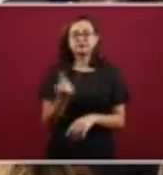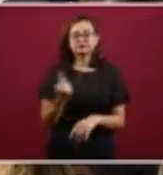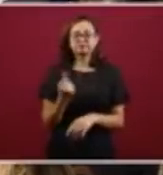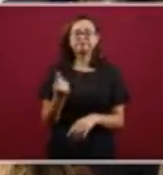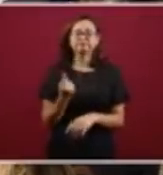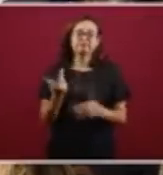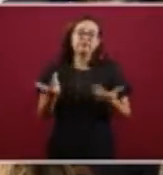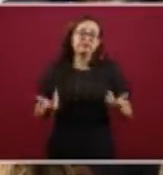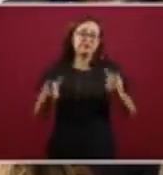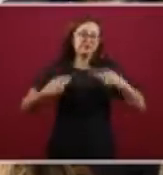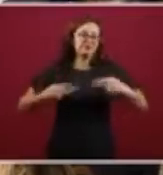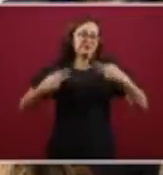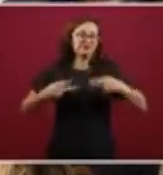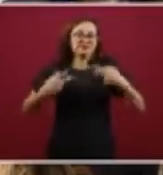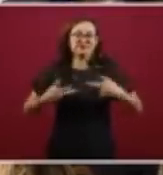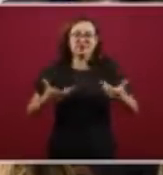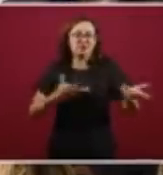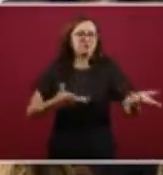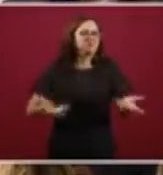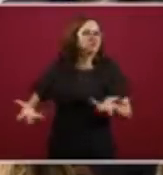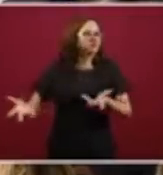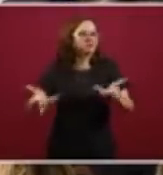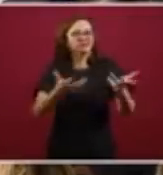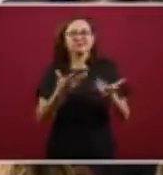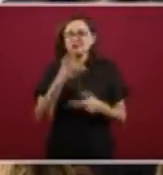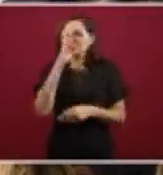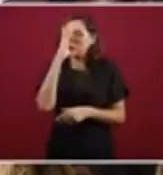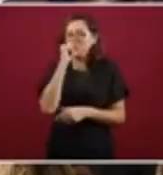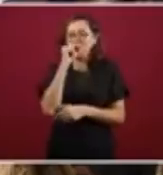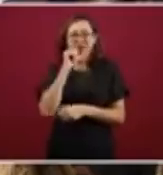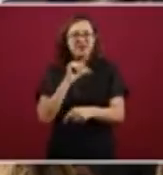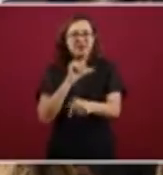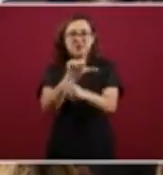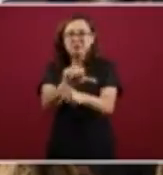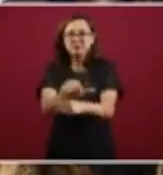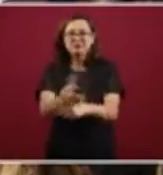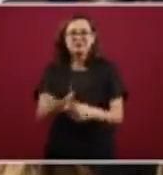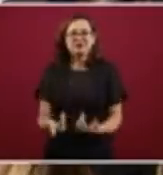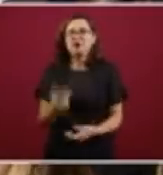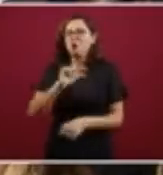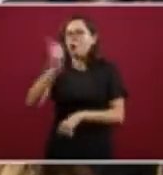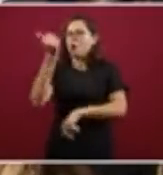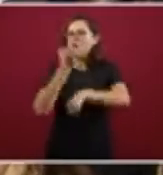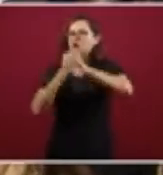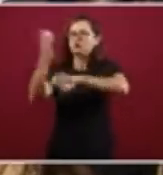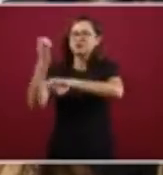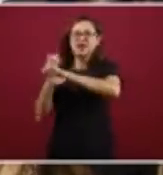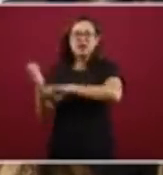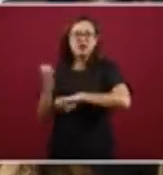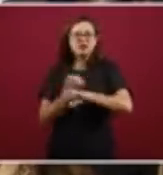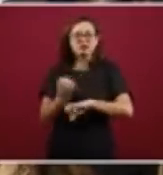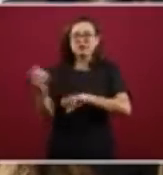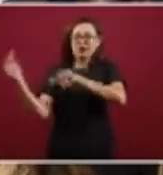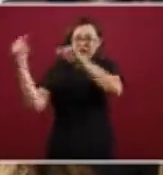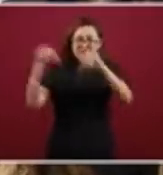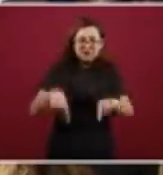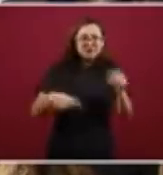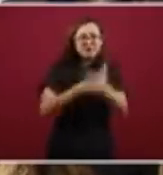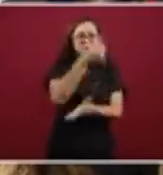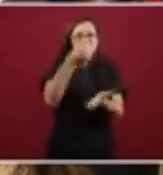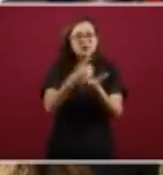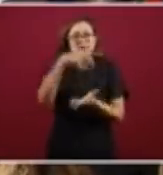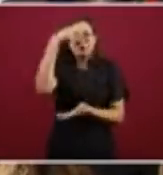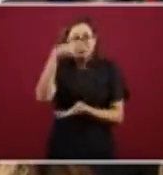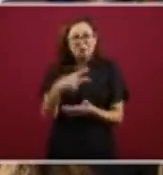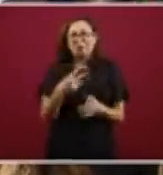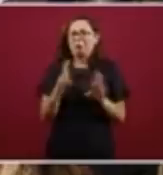precisamente pues la gente no se puede acercar de otro estado, no puede venir, no se puede trasladar a la Ciudad de México. Entonces lo que tratan ellos